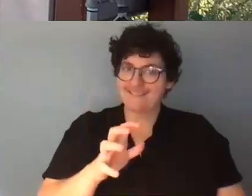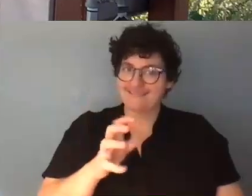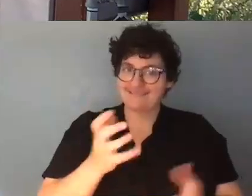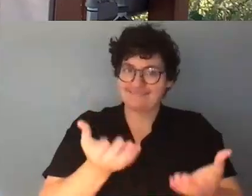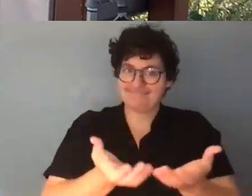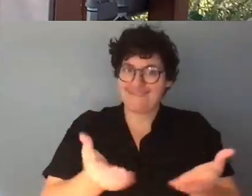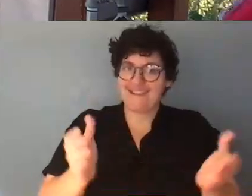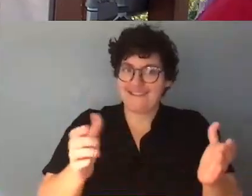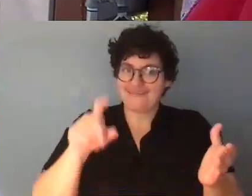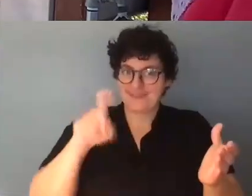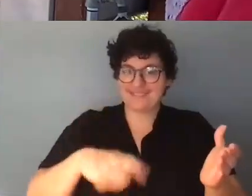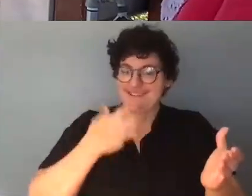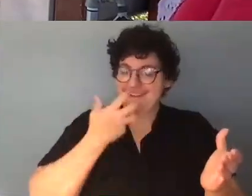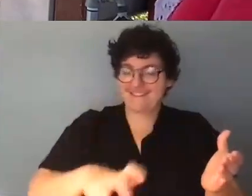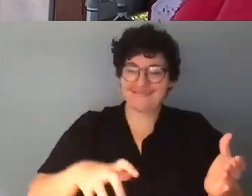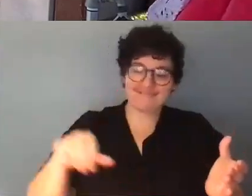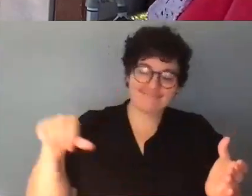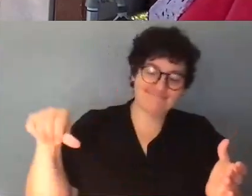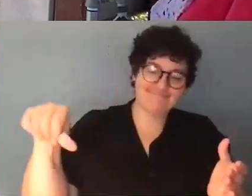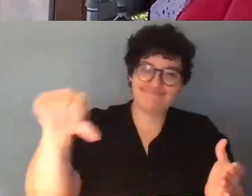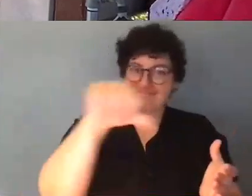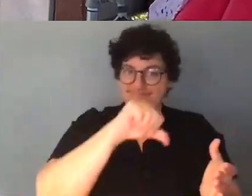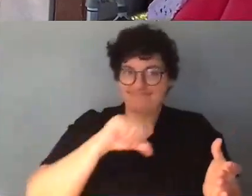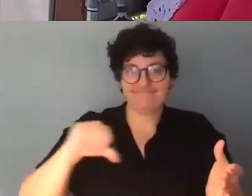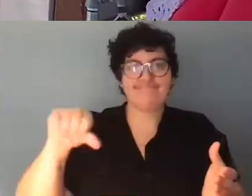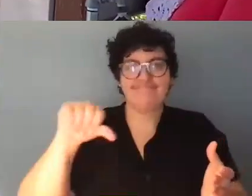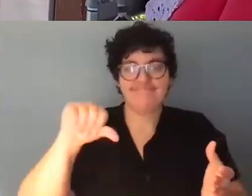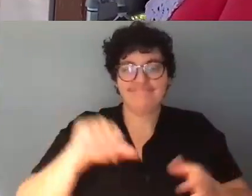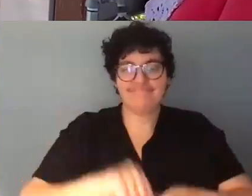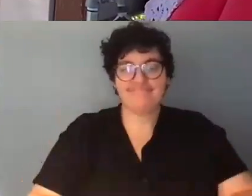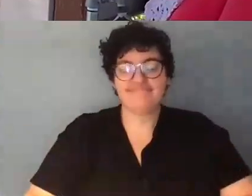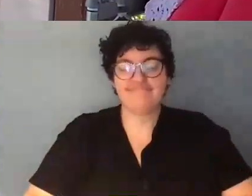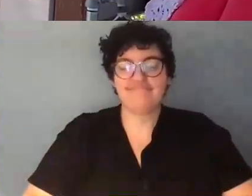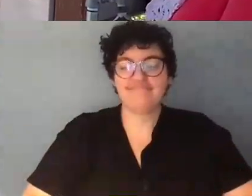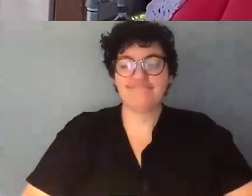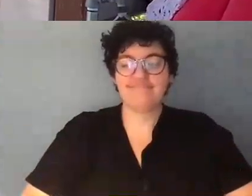Se empieza con un sartén caliente.